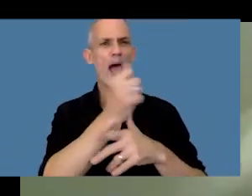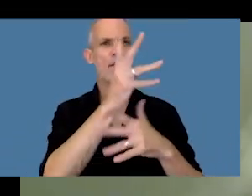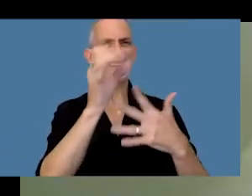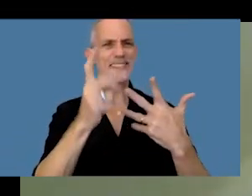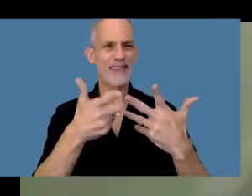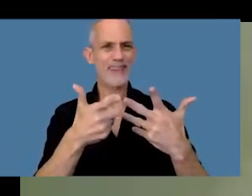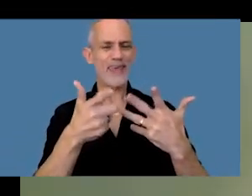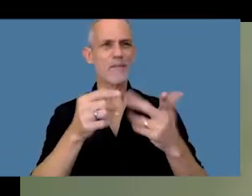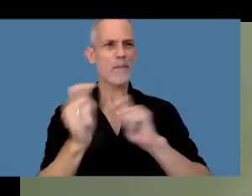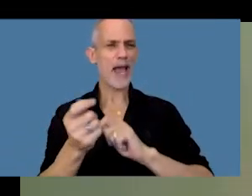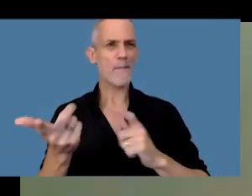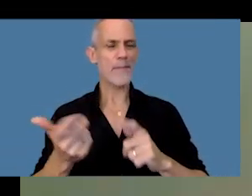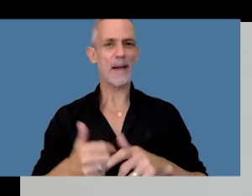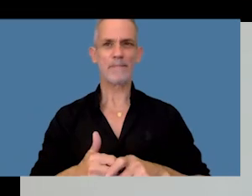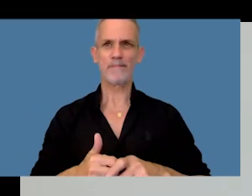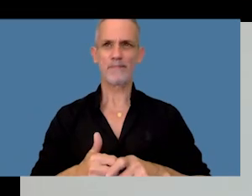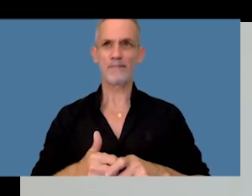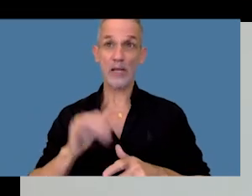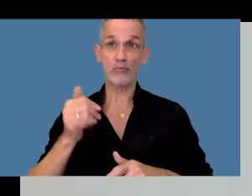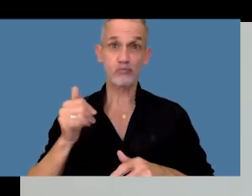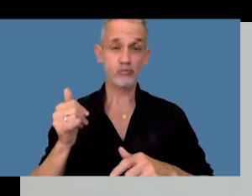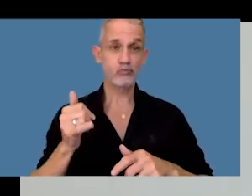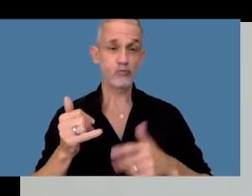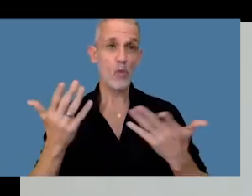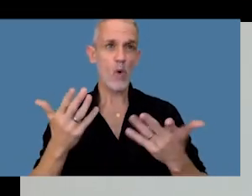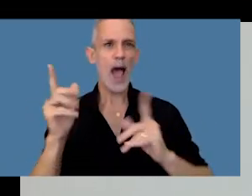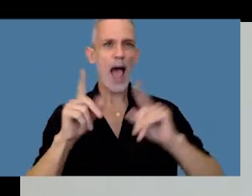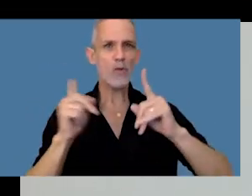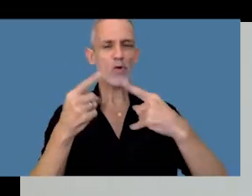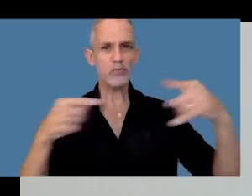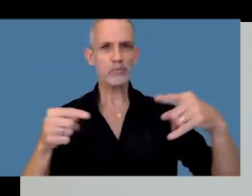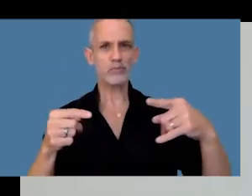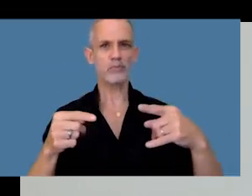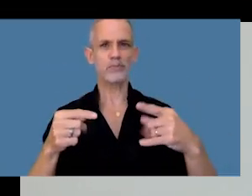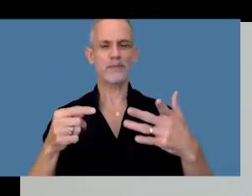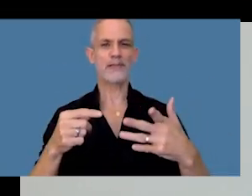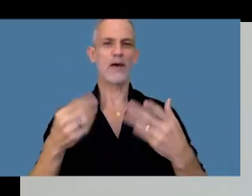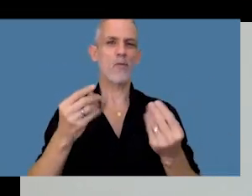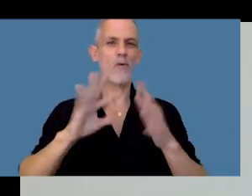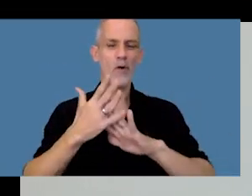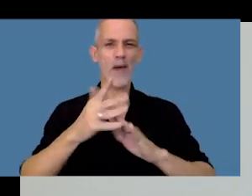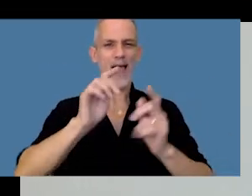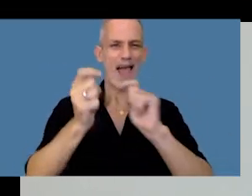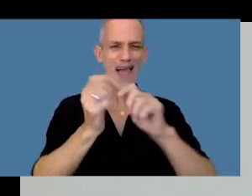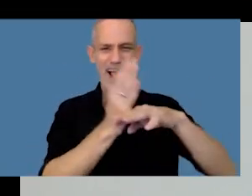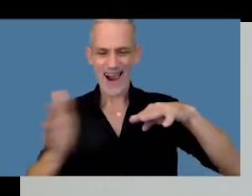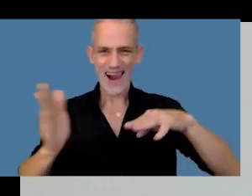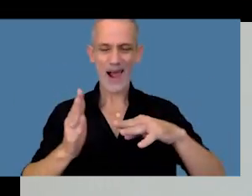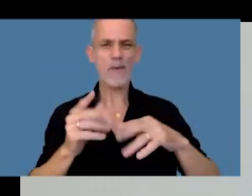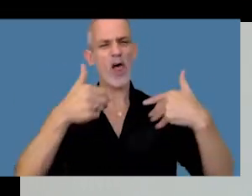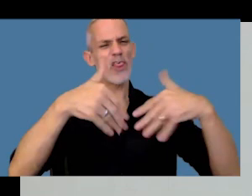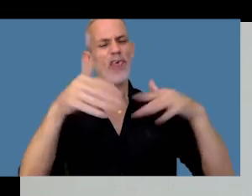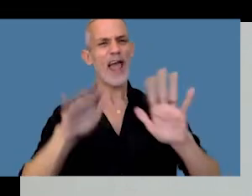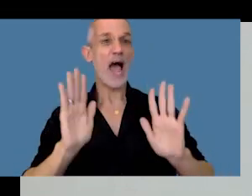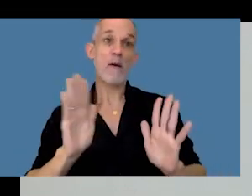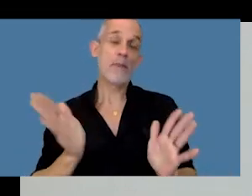que es esa la pregunta. Sí, hubo, digamos, algunos procedimientos de transición donde, bueno, los dejaban salir, pero